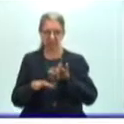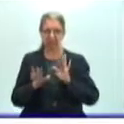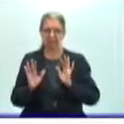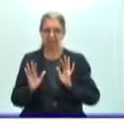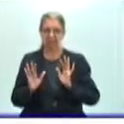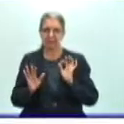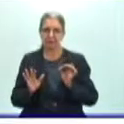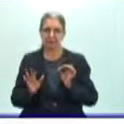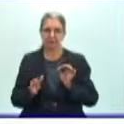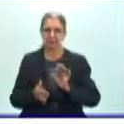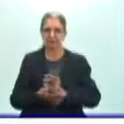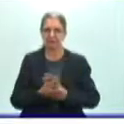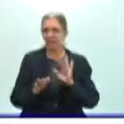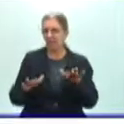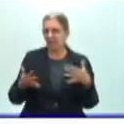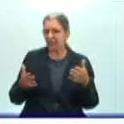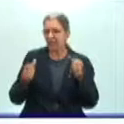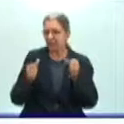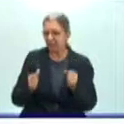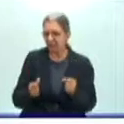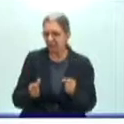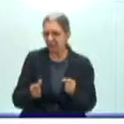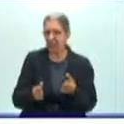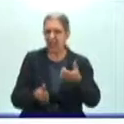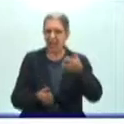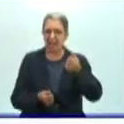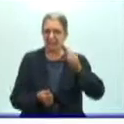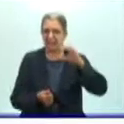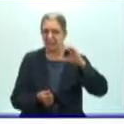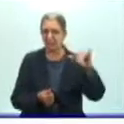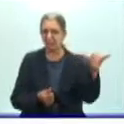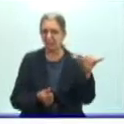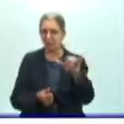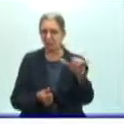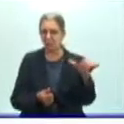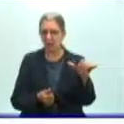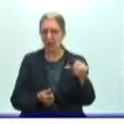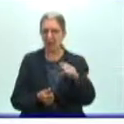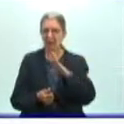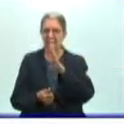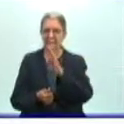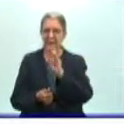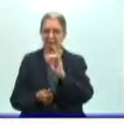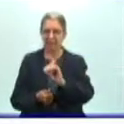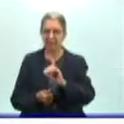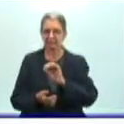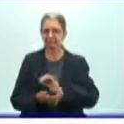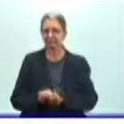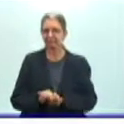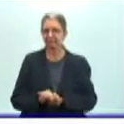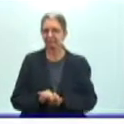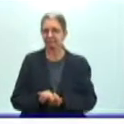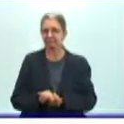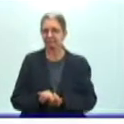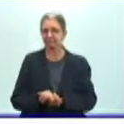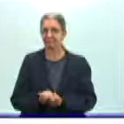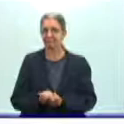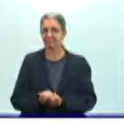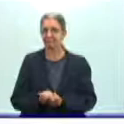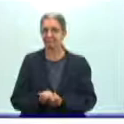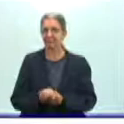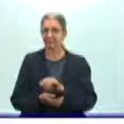Y entonces nos queda que el arco AC es igual al arco BD. Y esta era